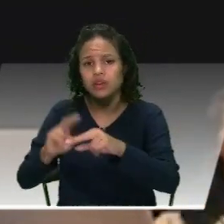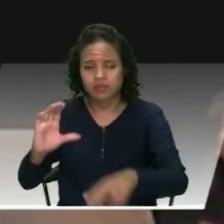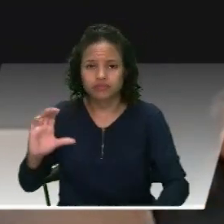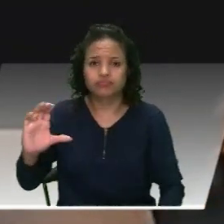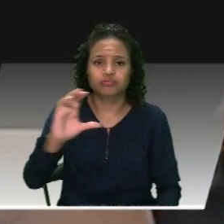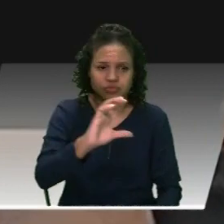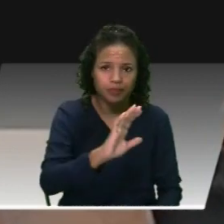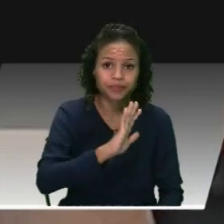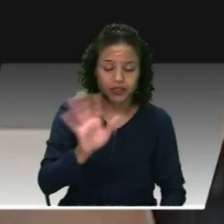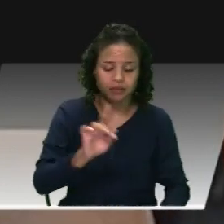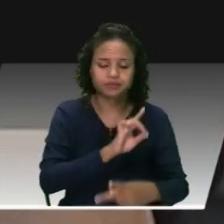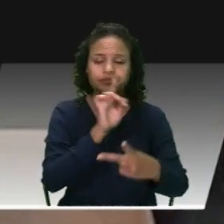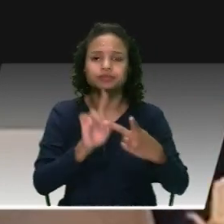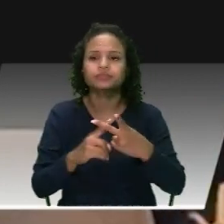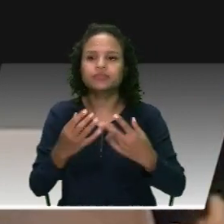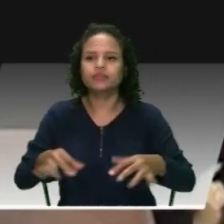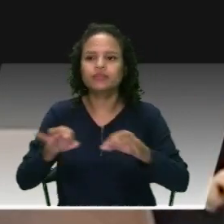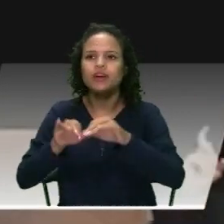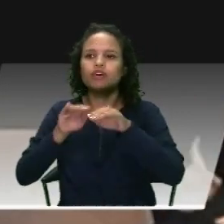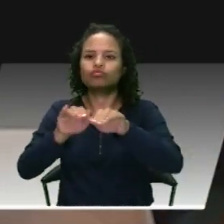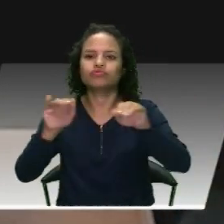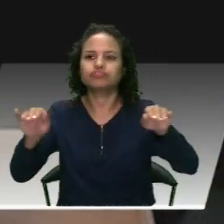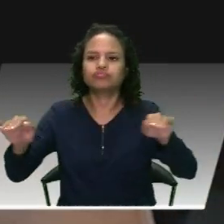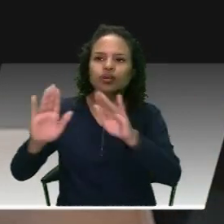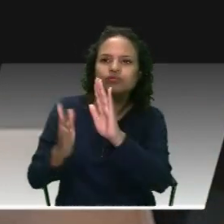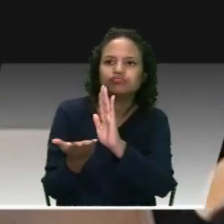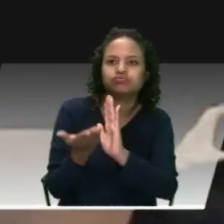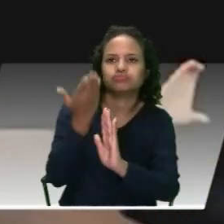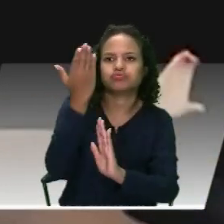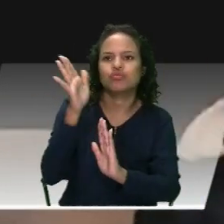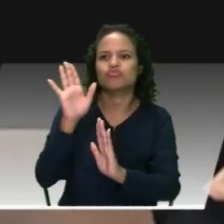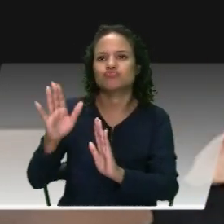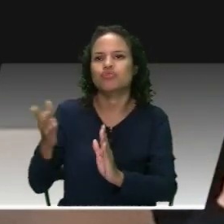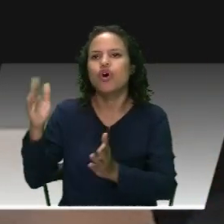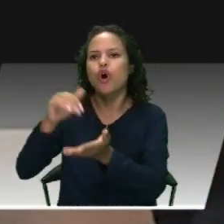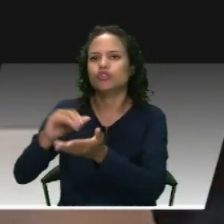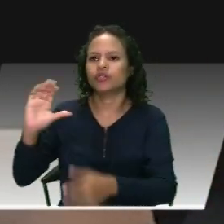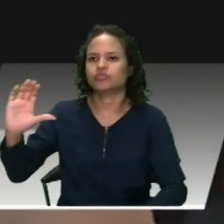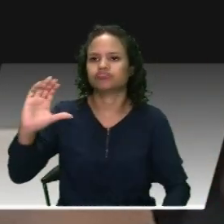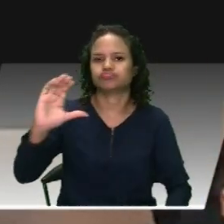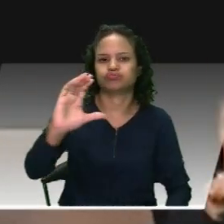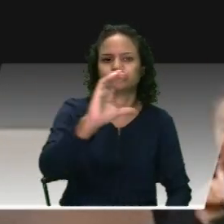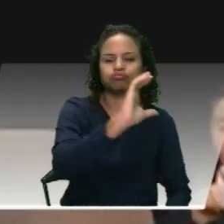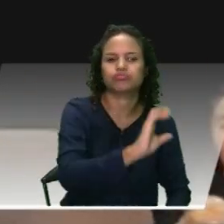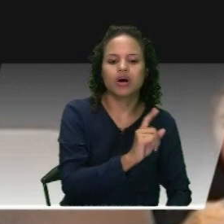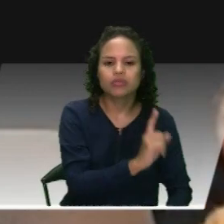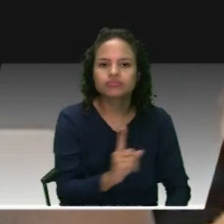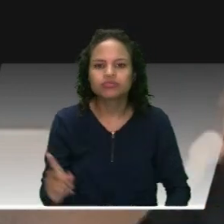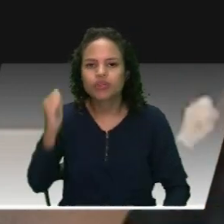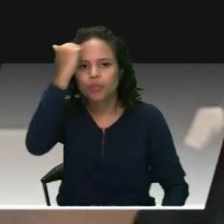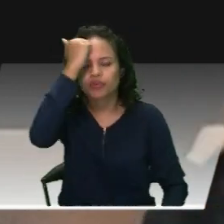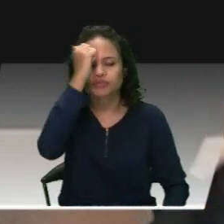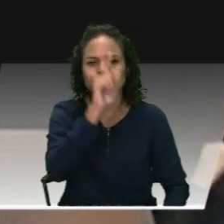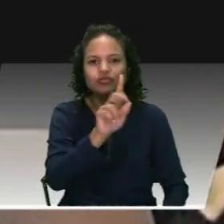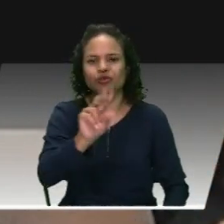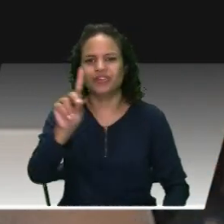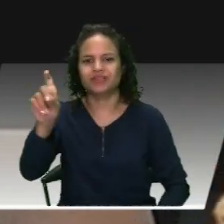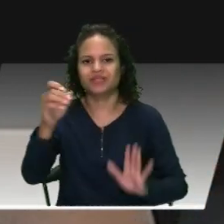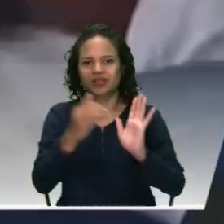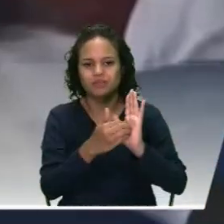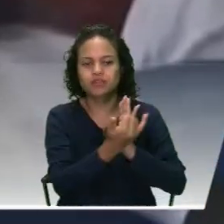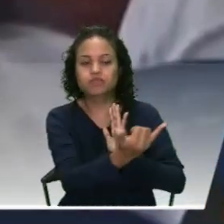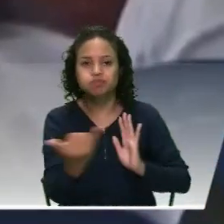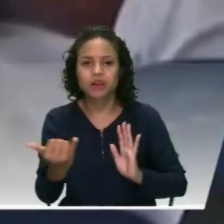una nueva convocatoria para el ascenso y reubicación salarial de 126 mil docentes y 25 mil nuevas